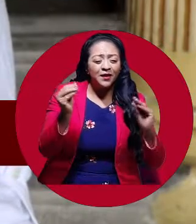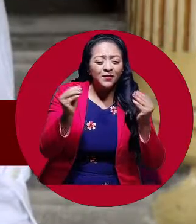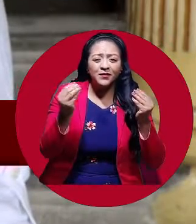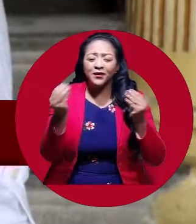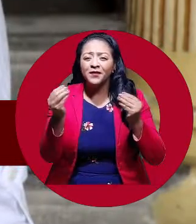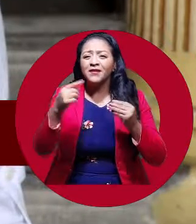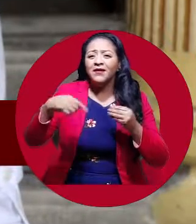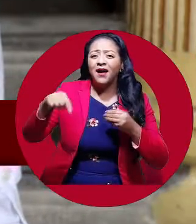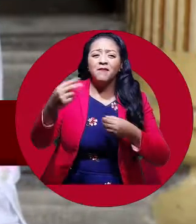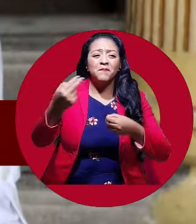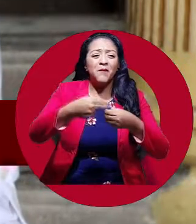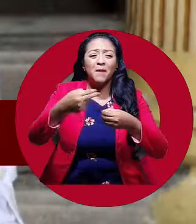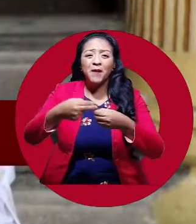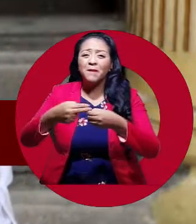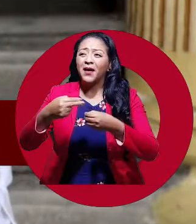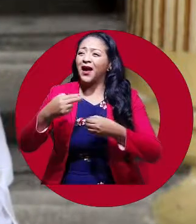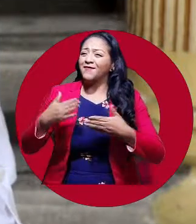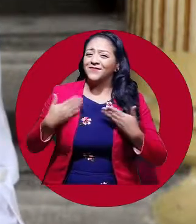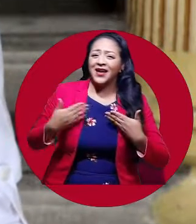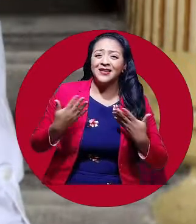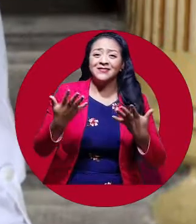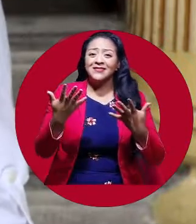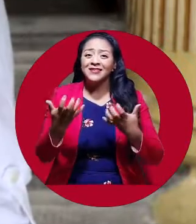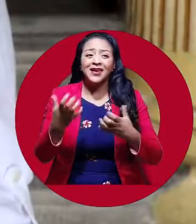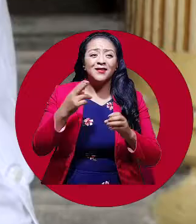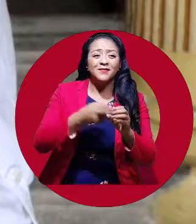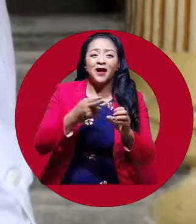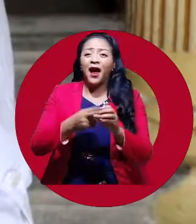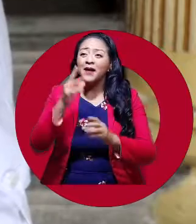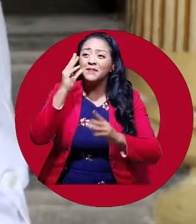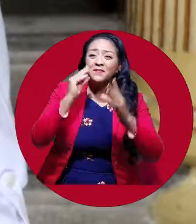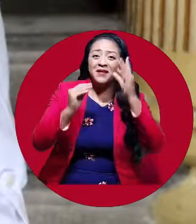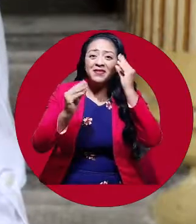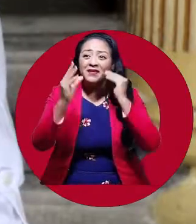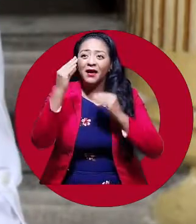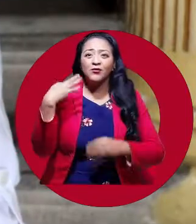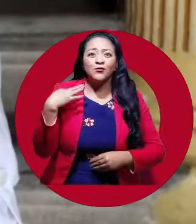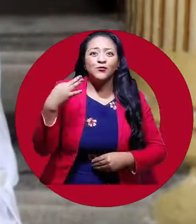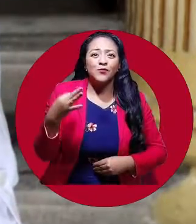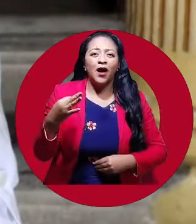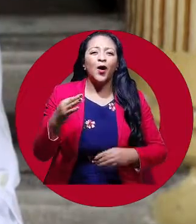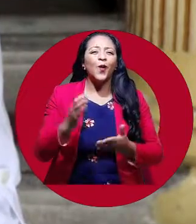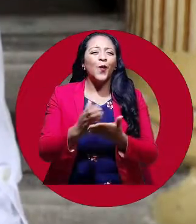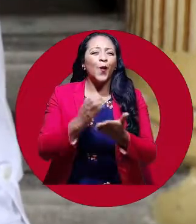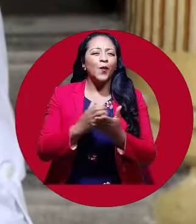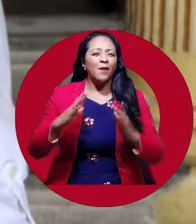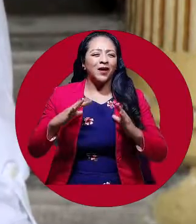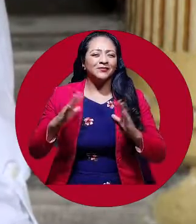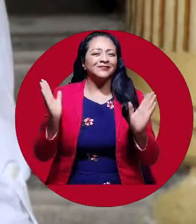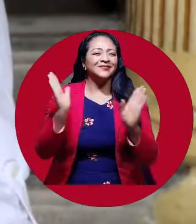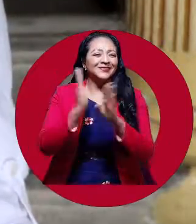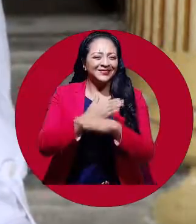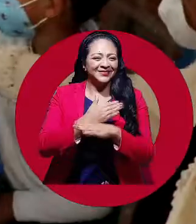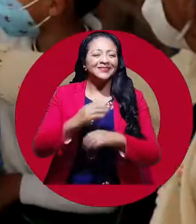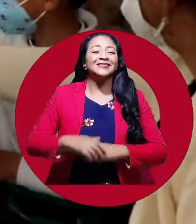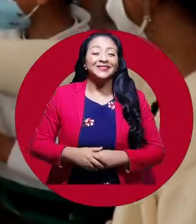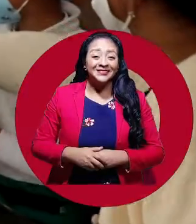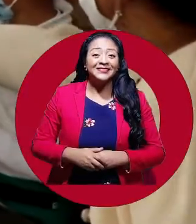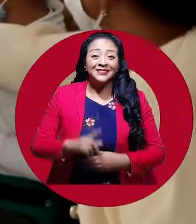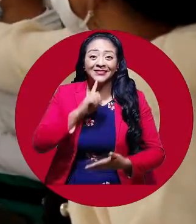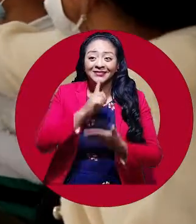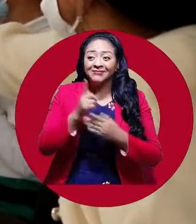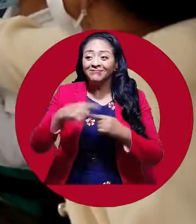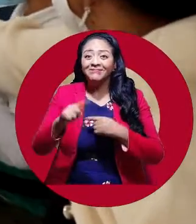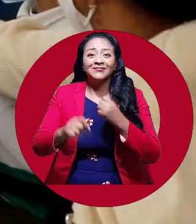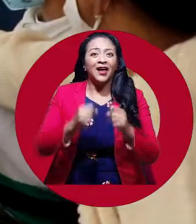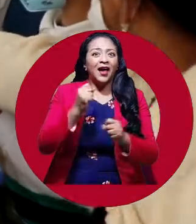están acudiendo con mucha euforia, con muchas ganas, mucha voluntad a estos cursos vacacionales que son totalmente gratuitos. Para este año,